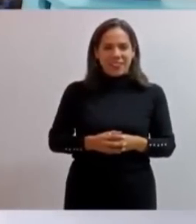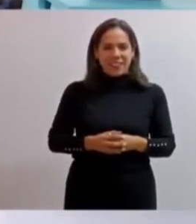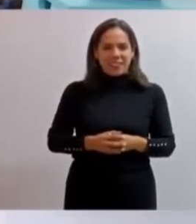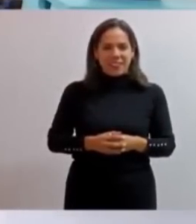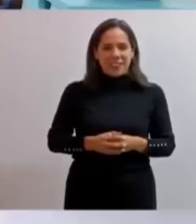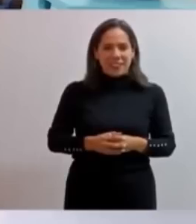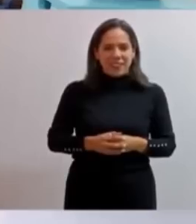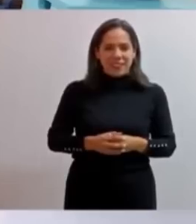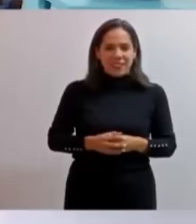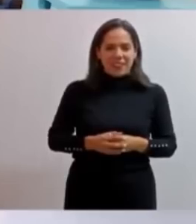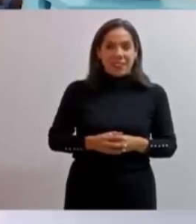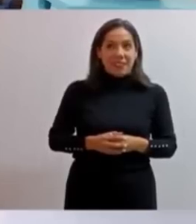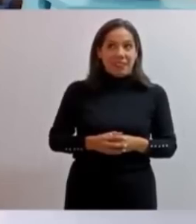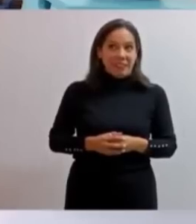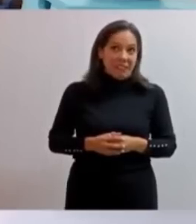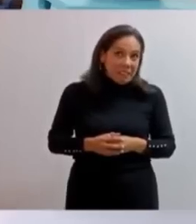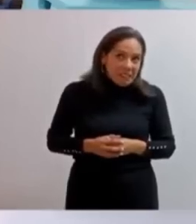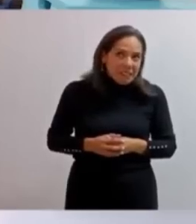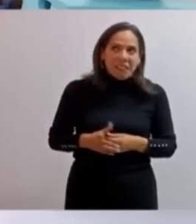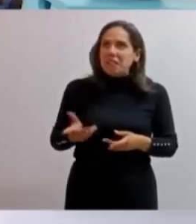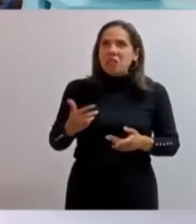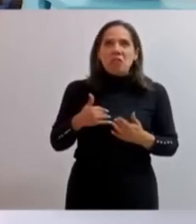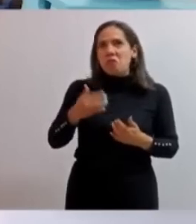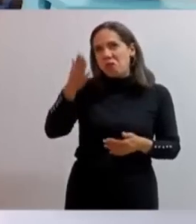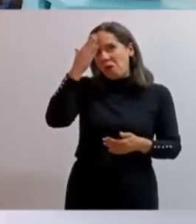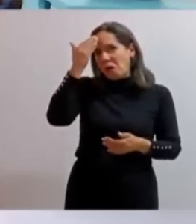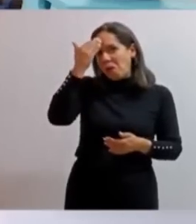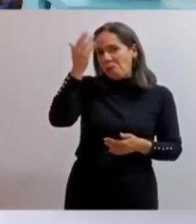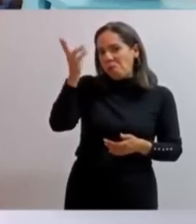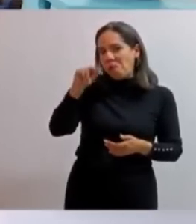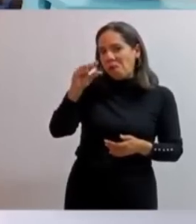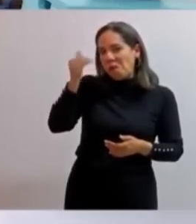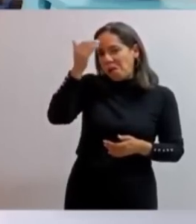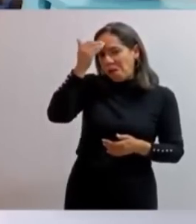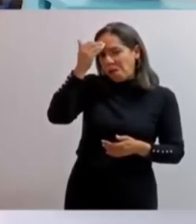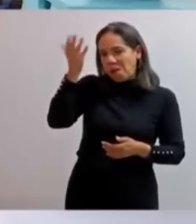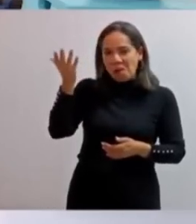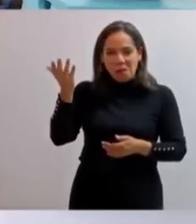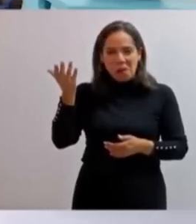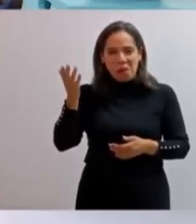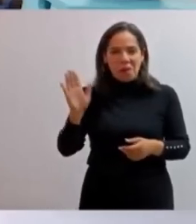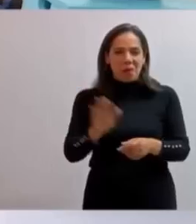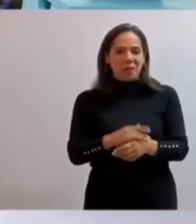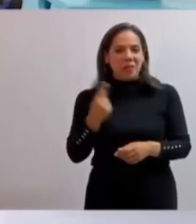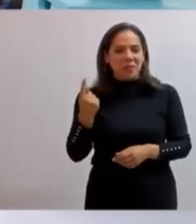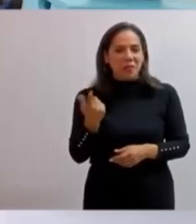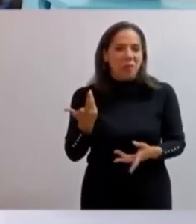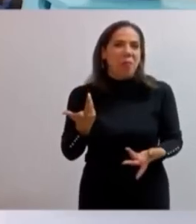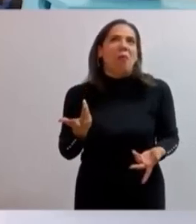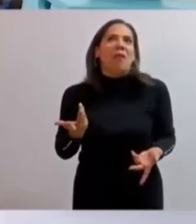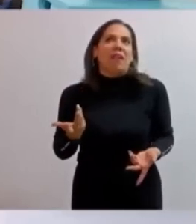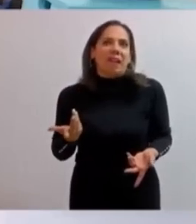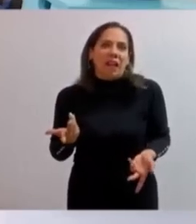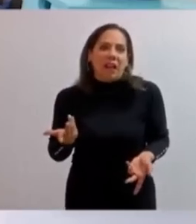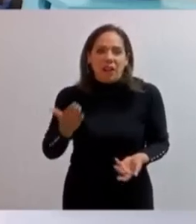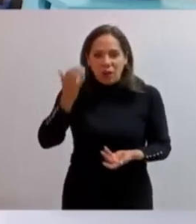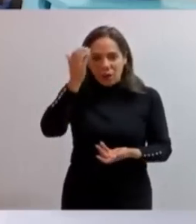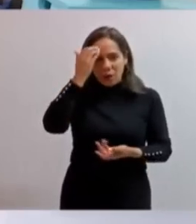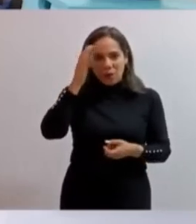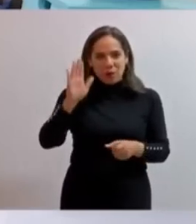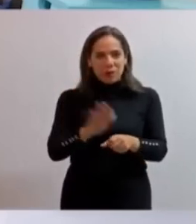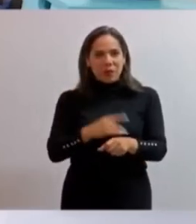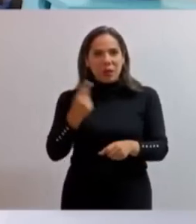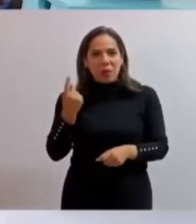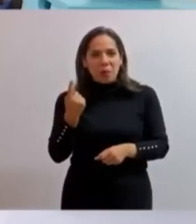Mire, no me ha tocado ninguno, de manera que sí me cuesta trabajo, porque lo que habría que ver es la razón por la que no quieren